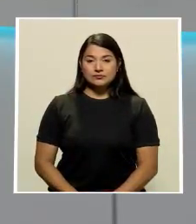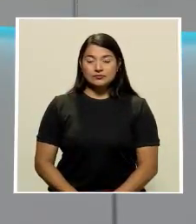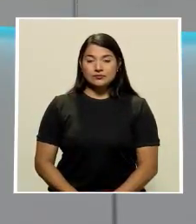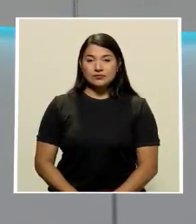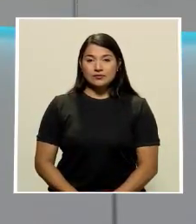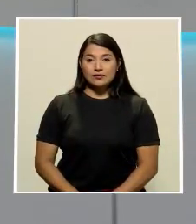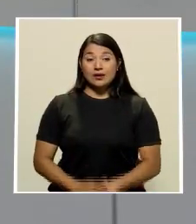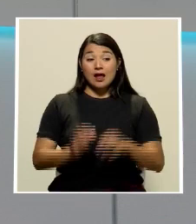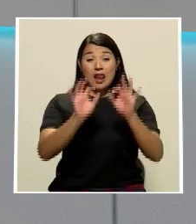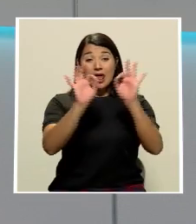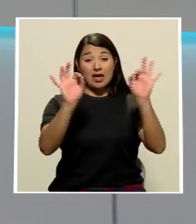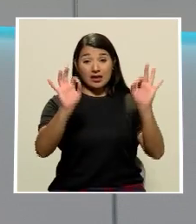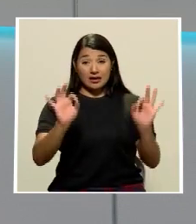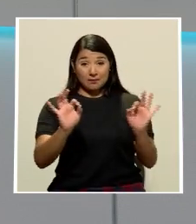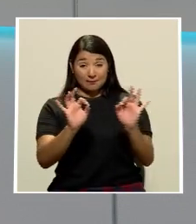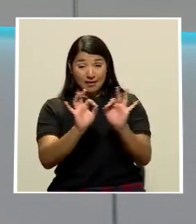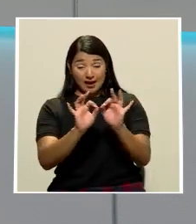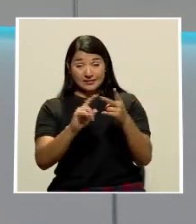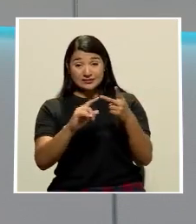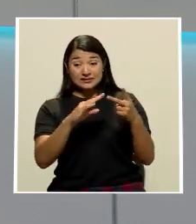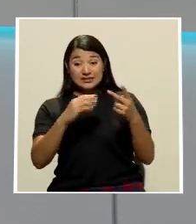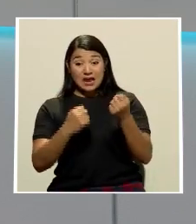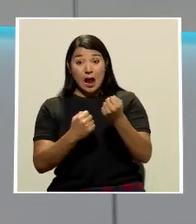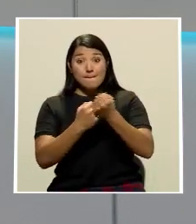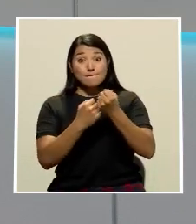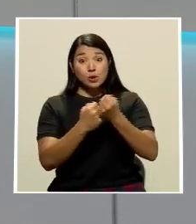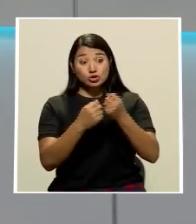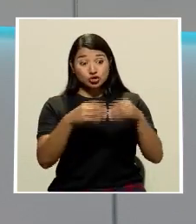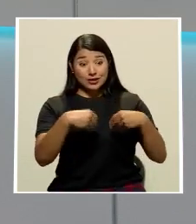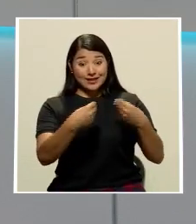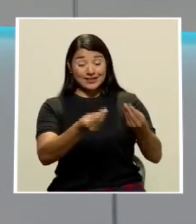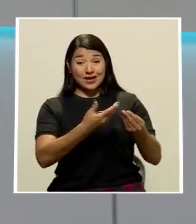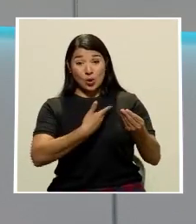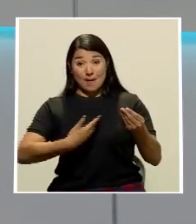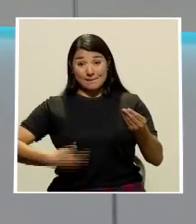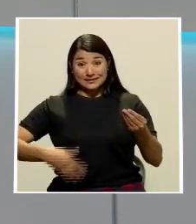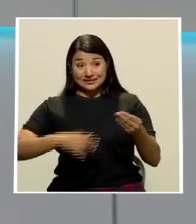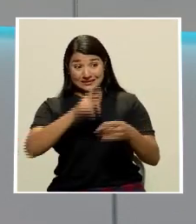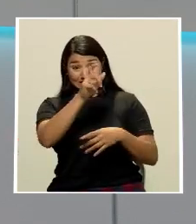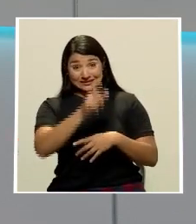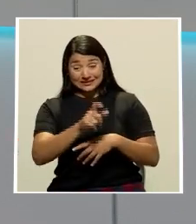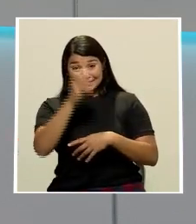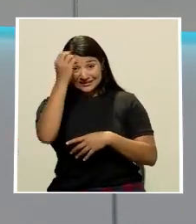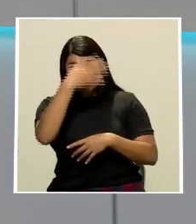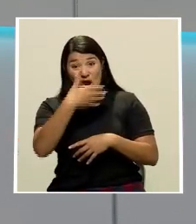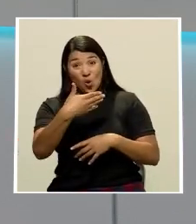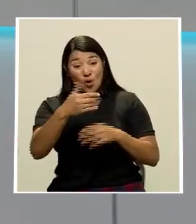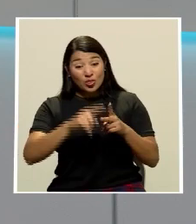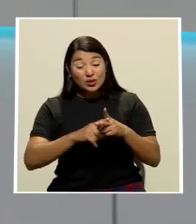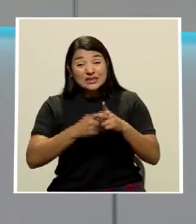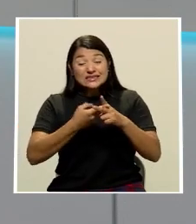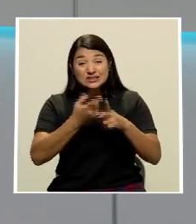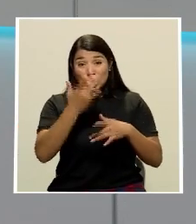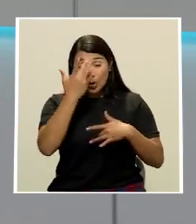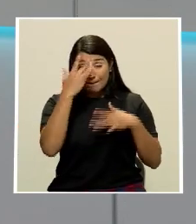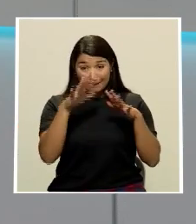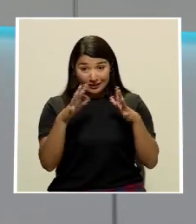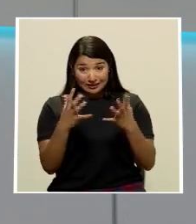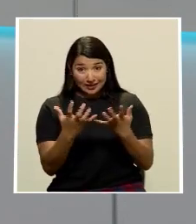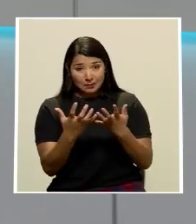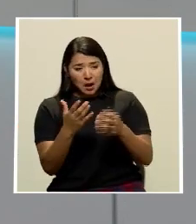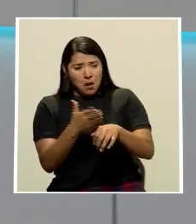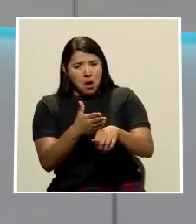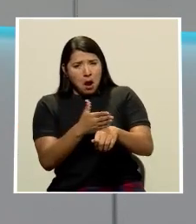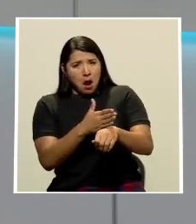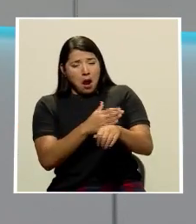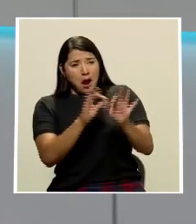La imagen y el apoyo que tuvo el presidente de la República, Carlos Alvarado, al inicio de la pandemia se